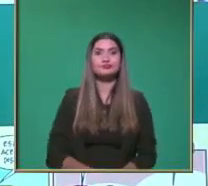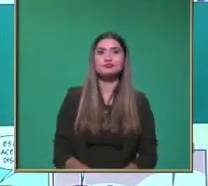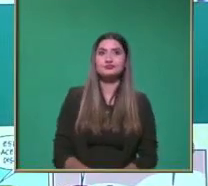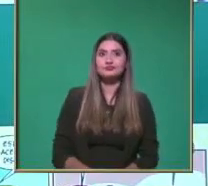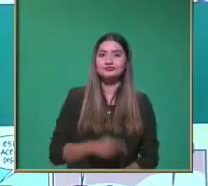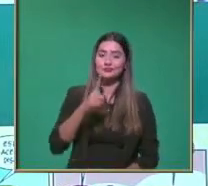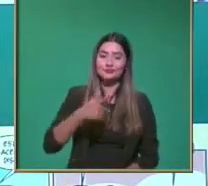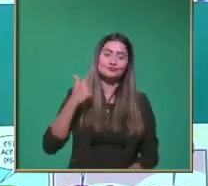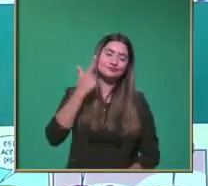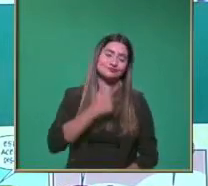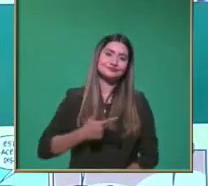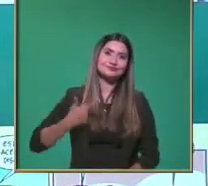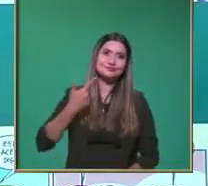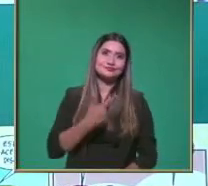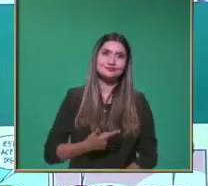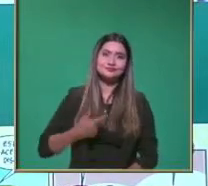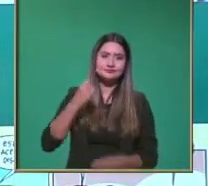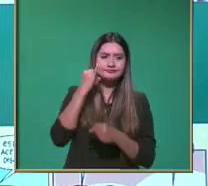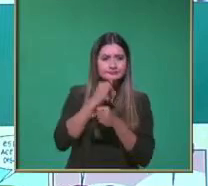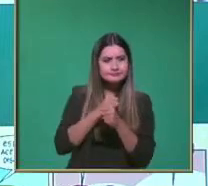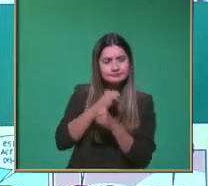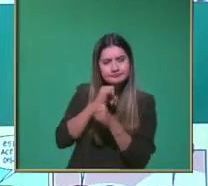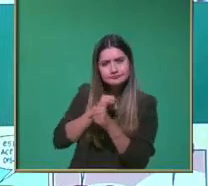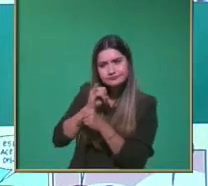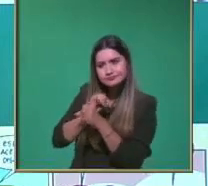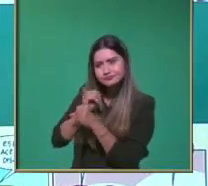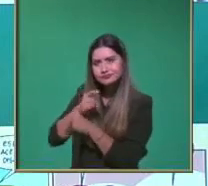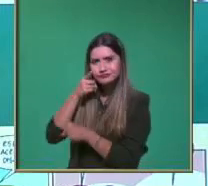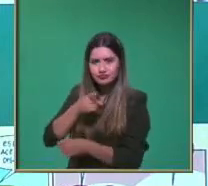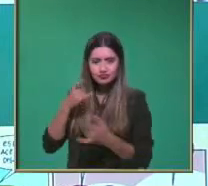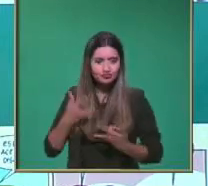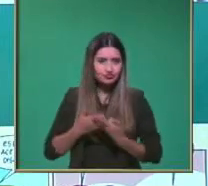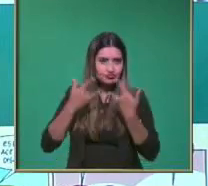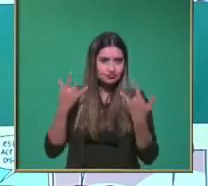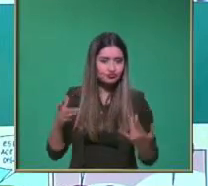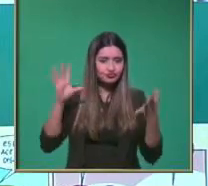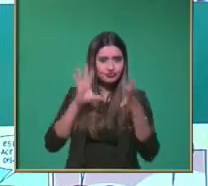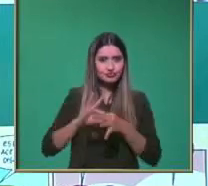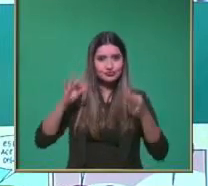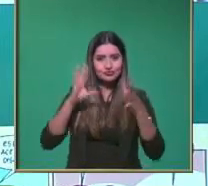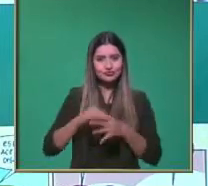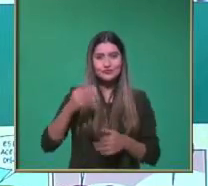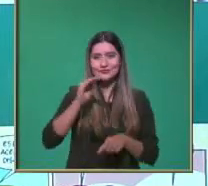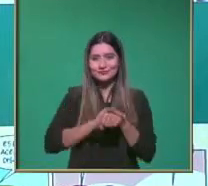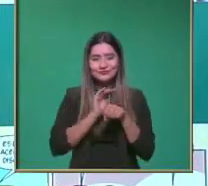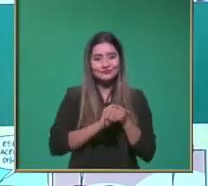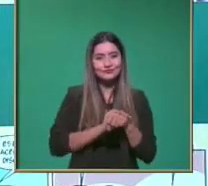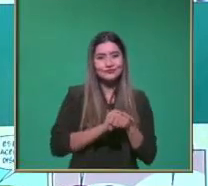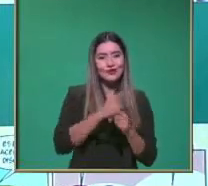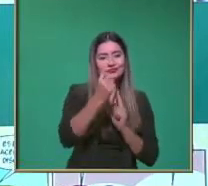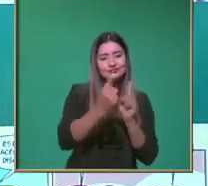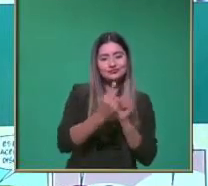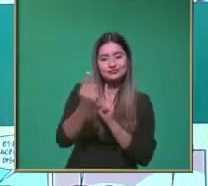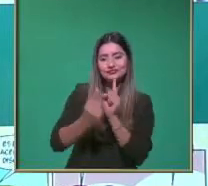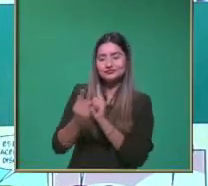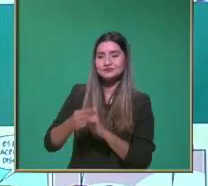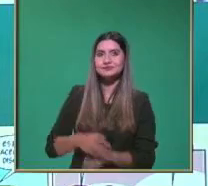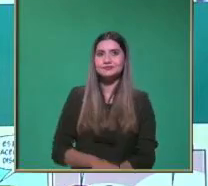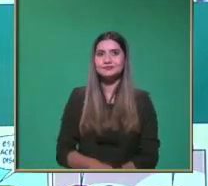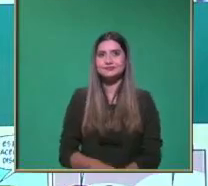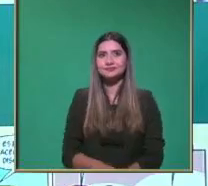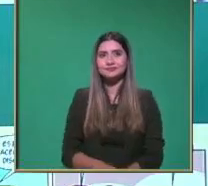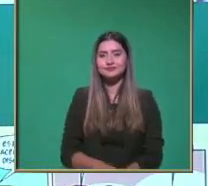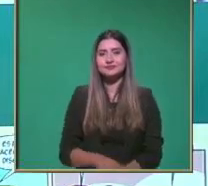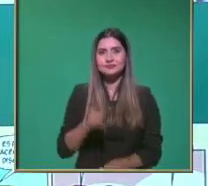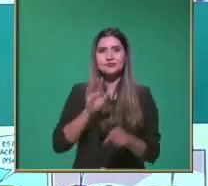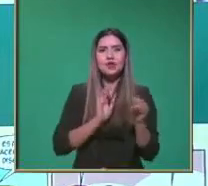gustaron mucho. Y quiere investigar más de estos textos para contárselos a todos sus amigos. ¿Qué tipo de texto